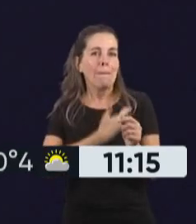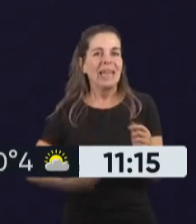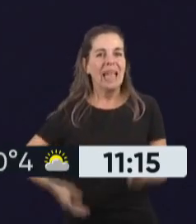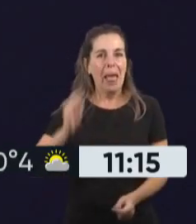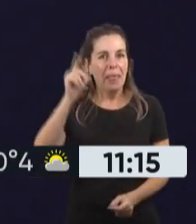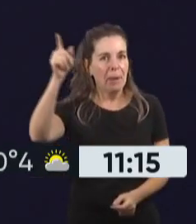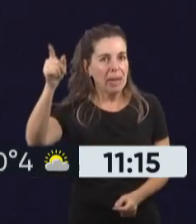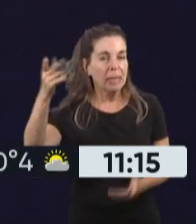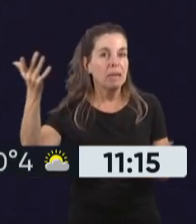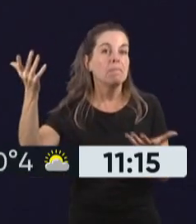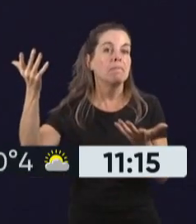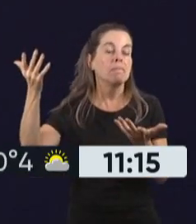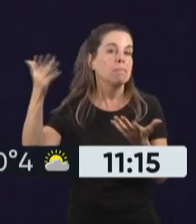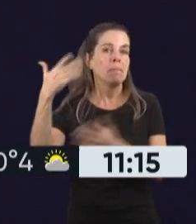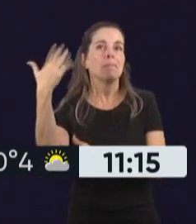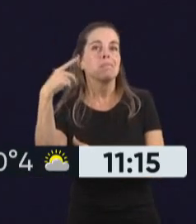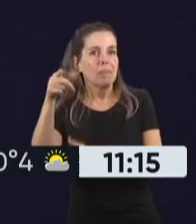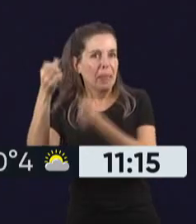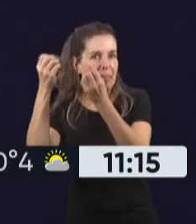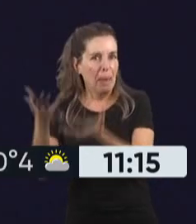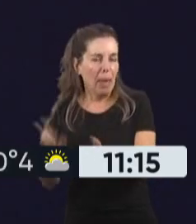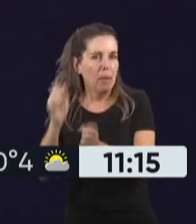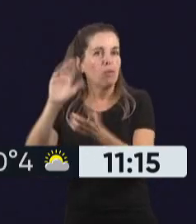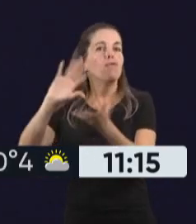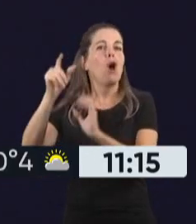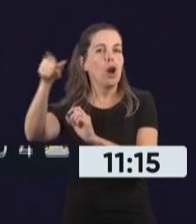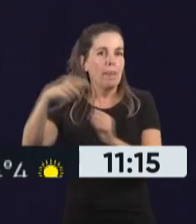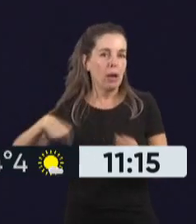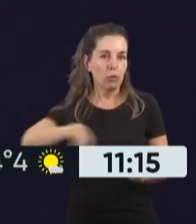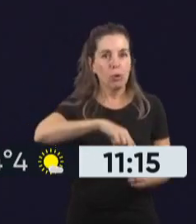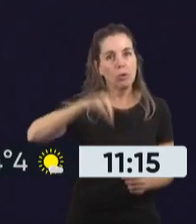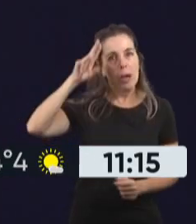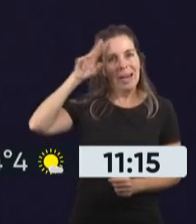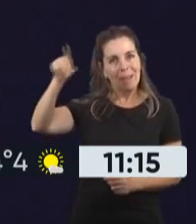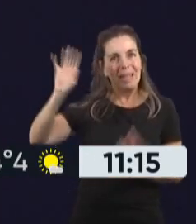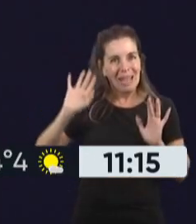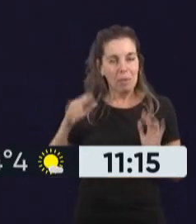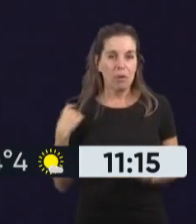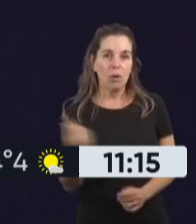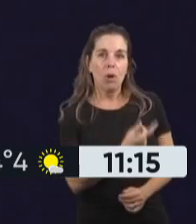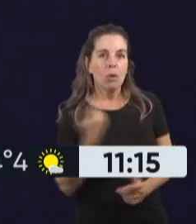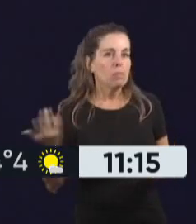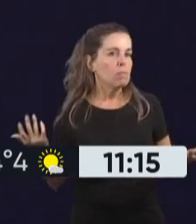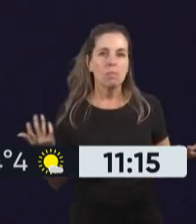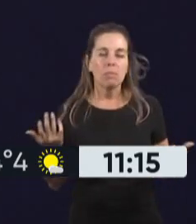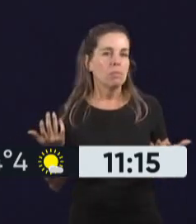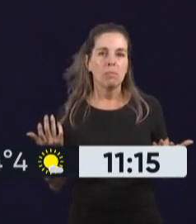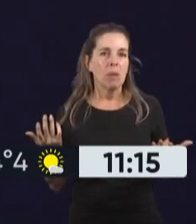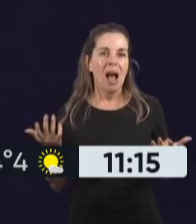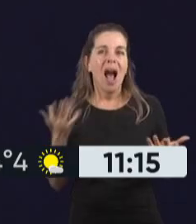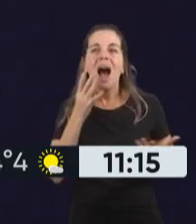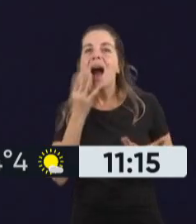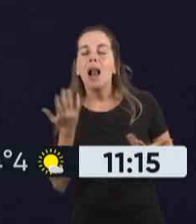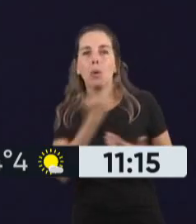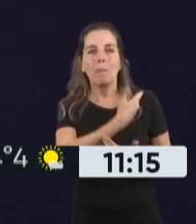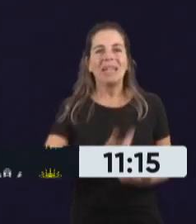pretenda. Bueno, está bien, está dentro de sus deseos y se lo respetamos, pero nosotros no hemos cometido ninguno, o el presidente en